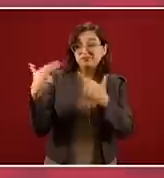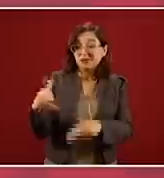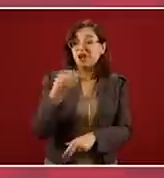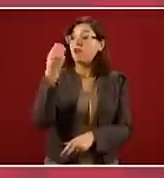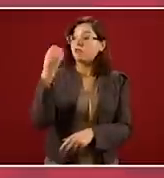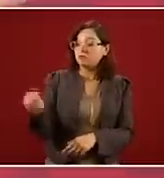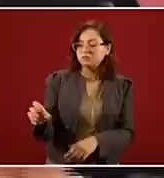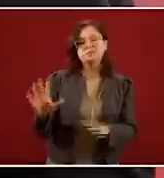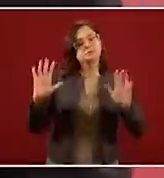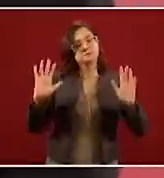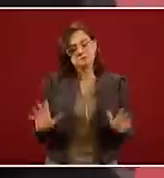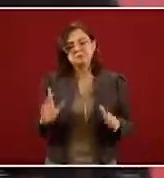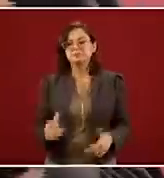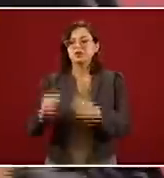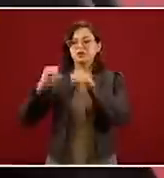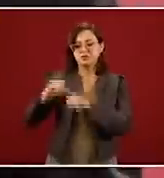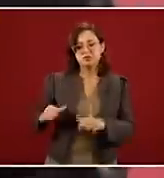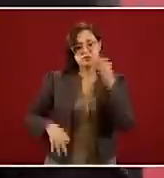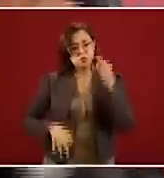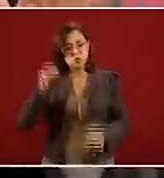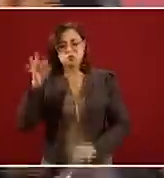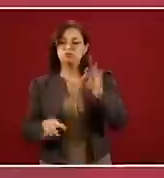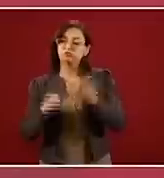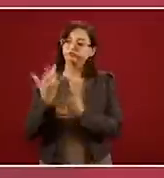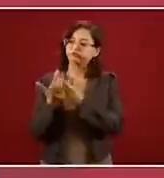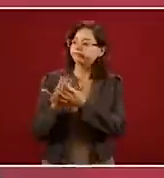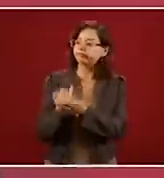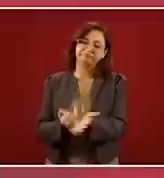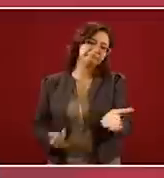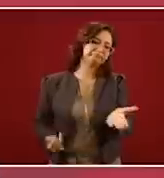que la autoridad correspondiente resuelva.